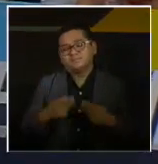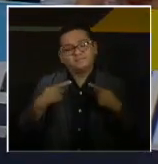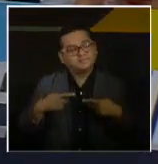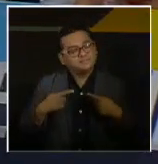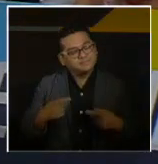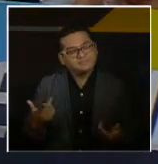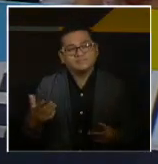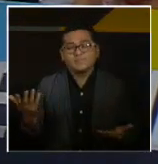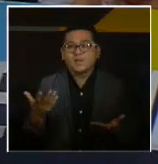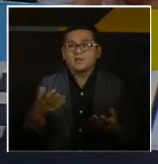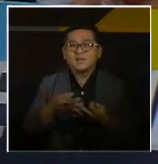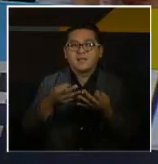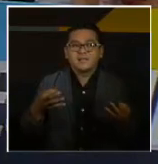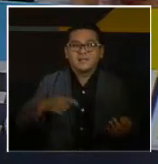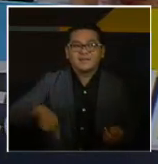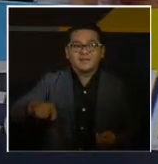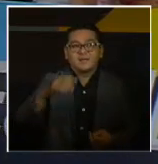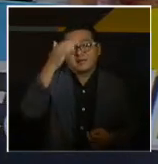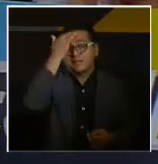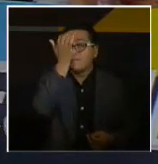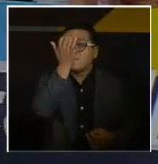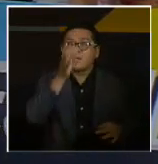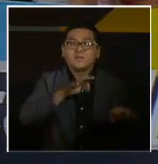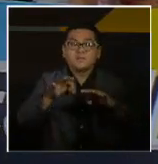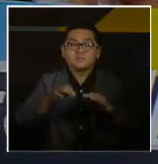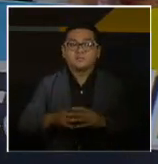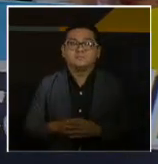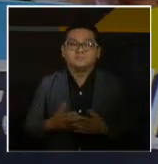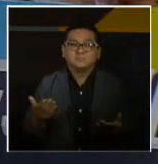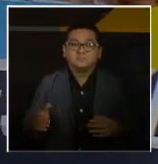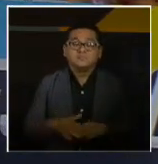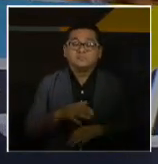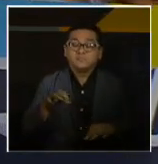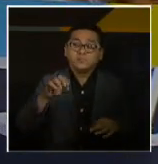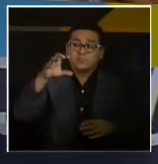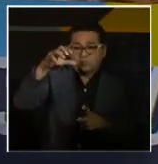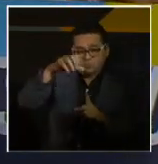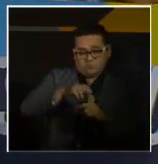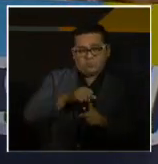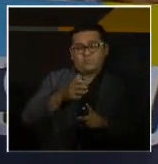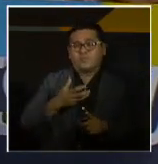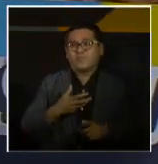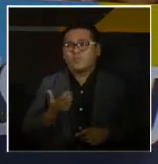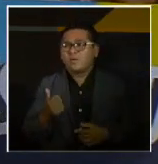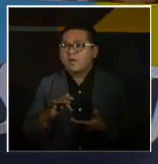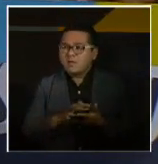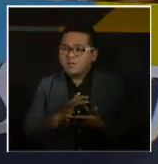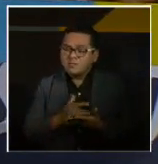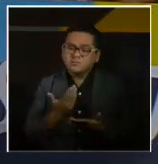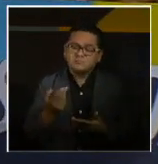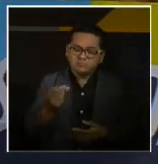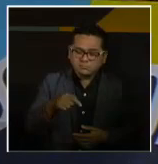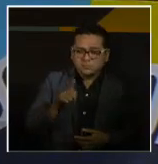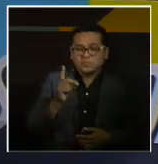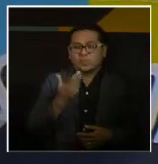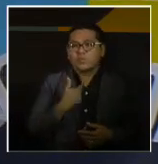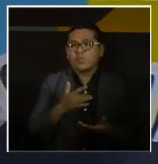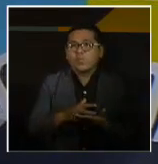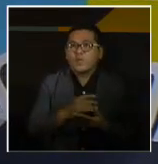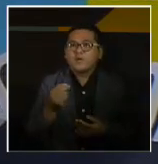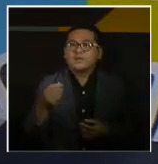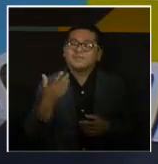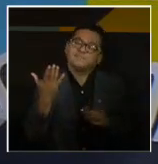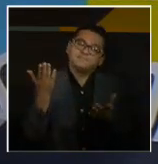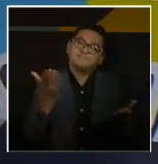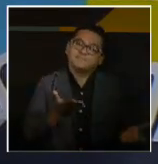gente que está produciendo la tierra. El maya es muy trabajador. Tenemos que lograr que tenga los apoyos suficientes para que los apoyos les